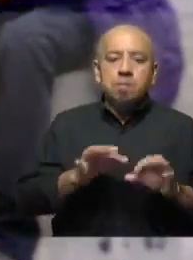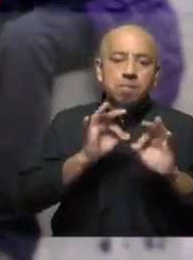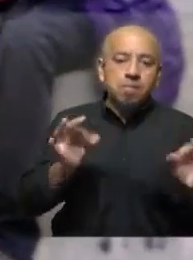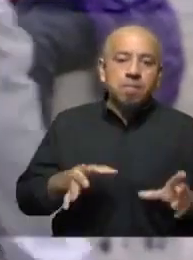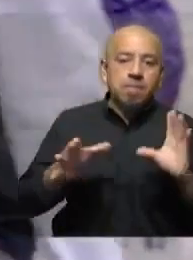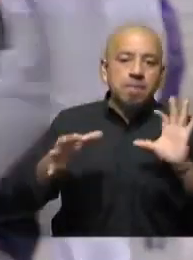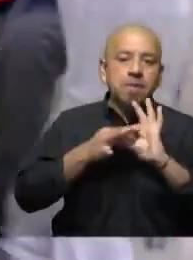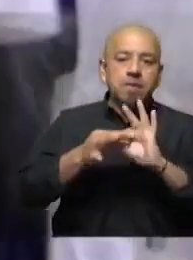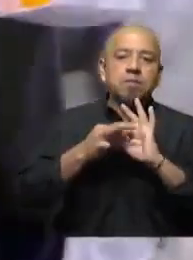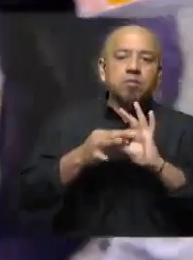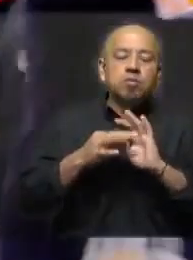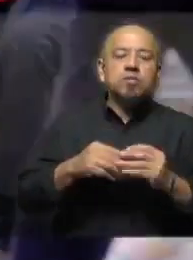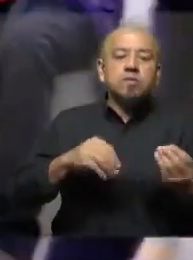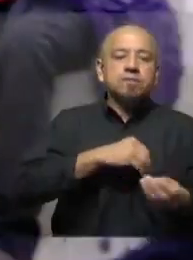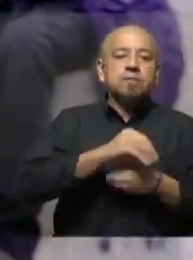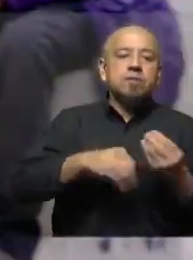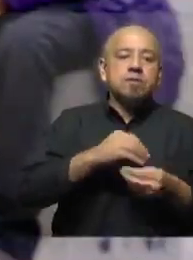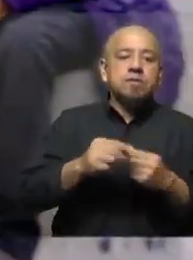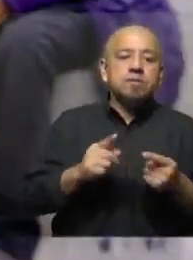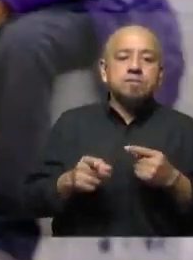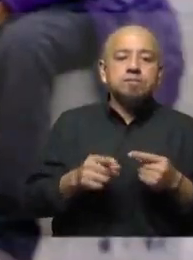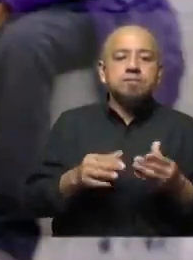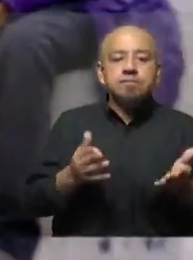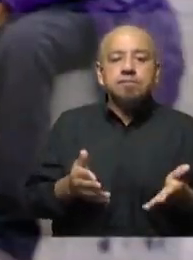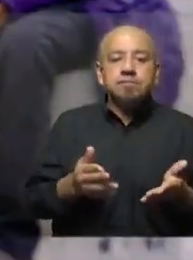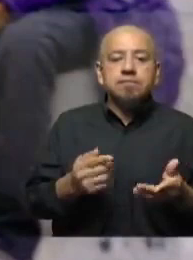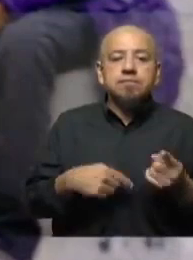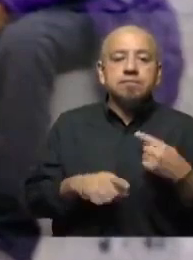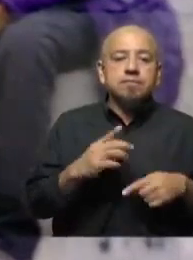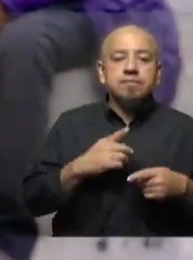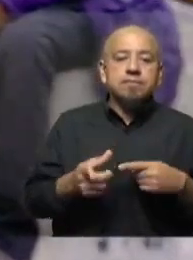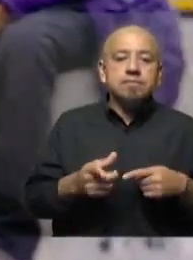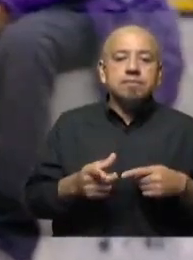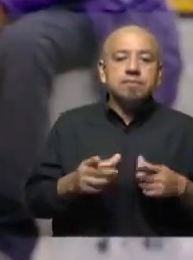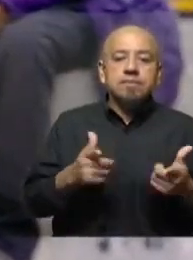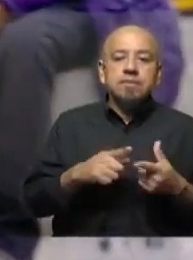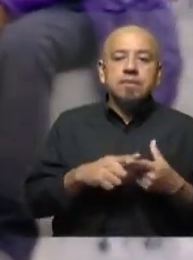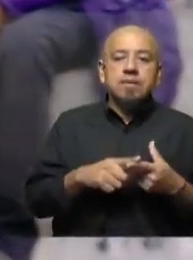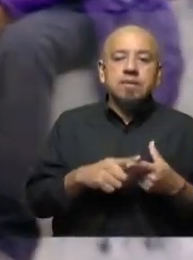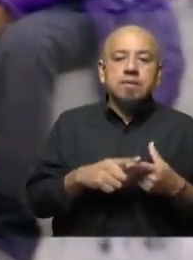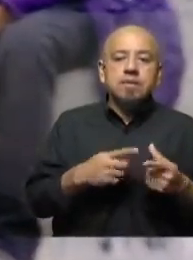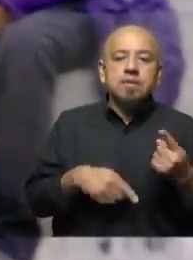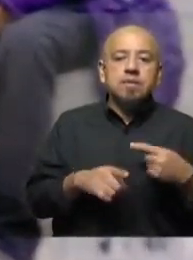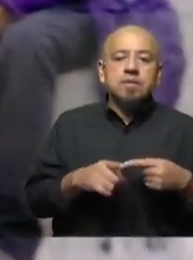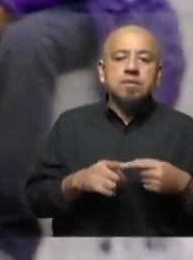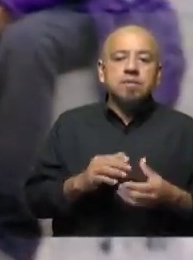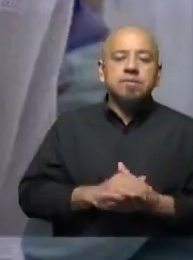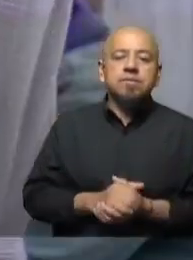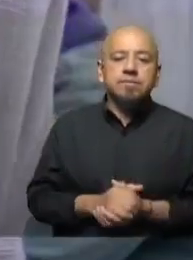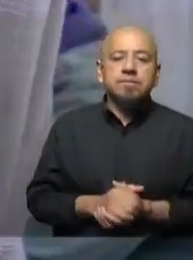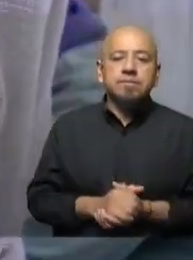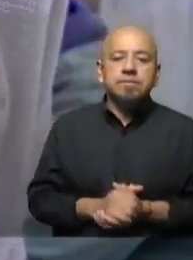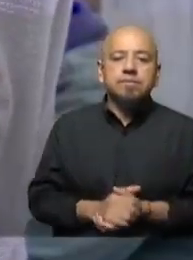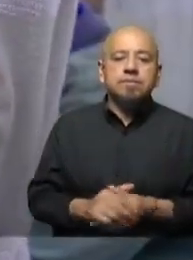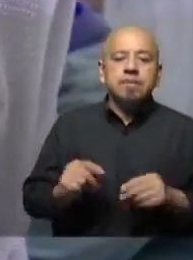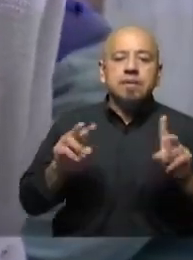vínculos familiares incluso, es más, parece más chiquito. Como hay menos dicho al respecto, claro, menos hecho al respecto. Bueno, el tema que viene,